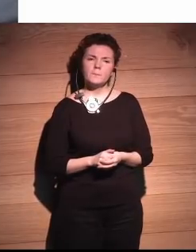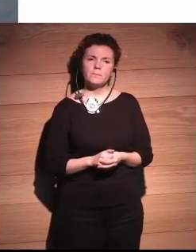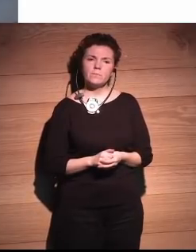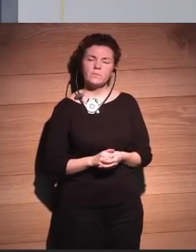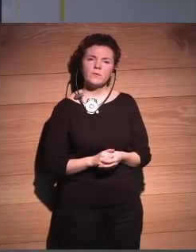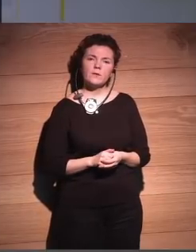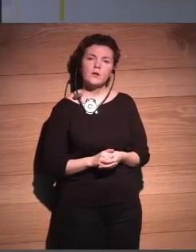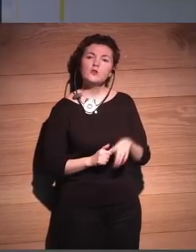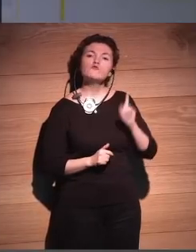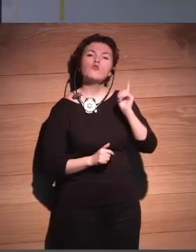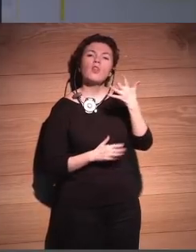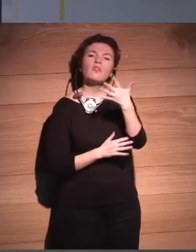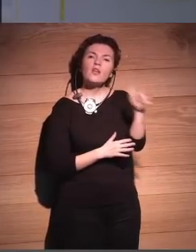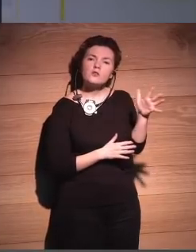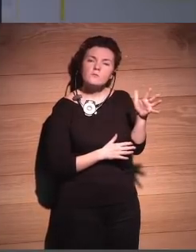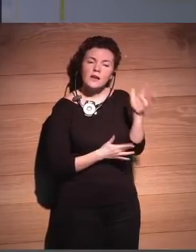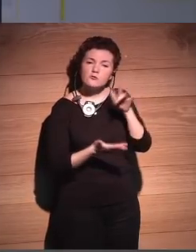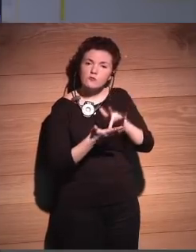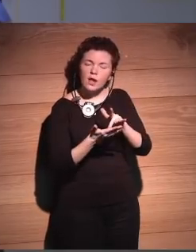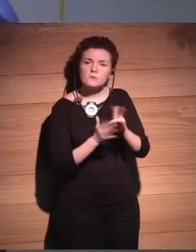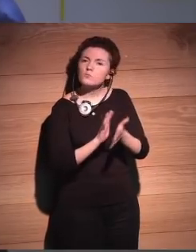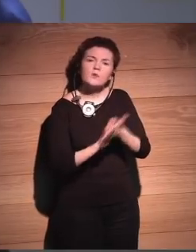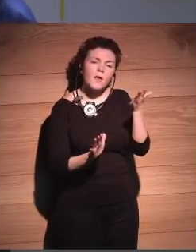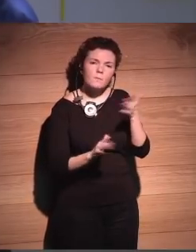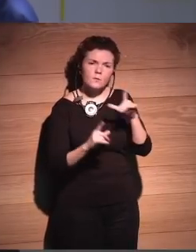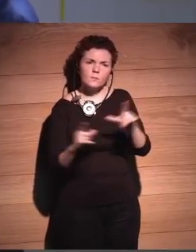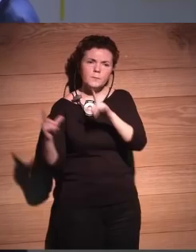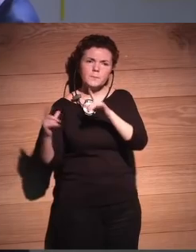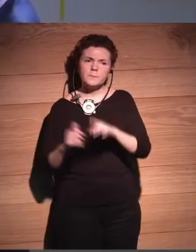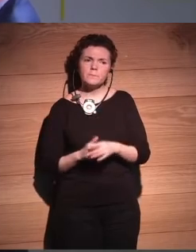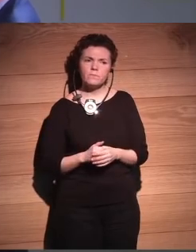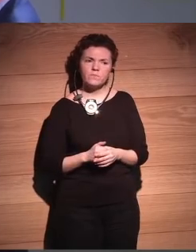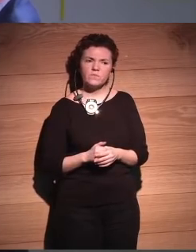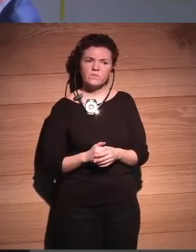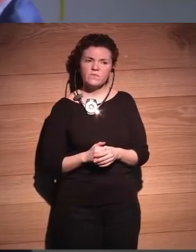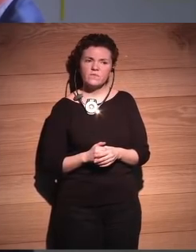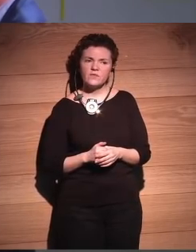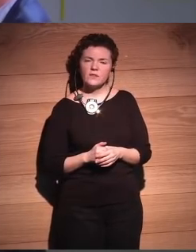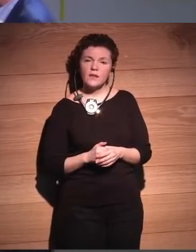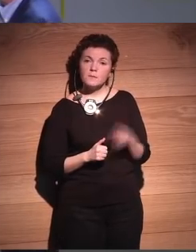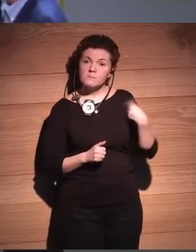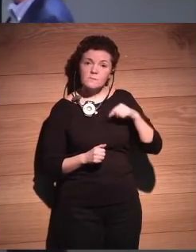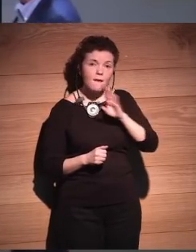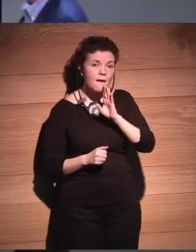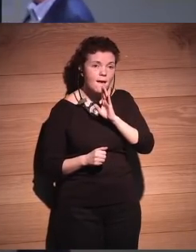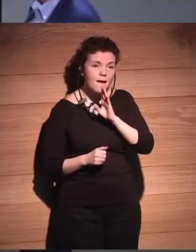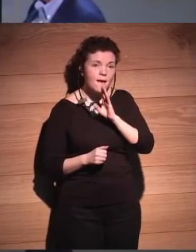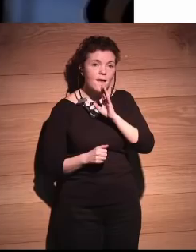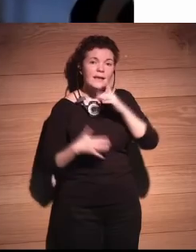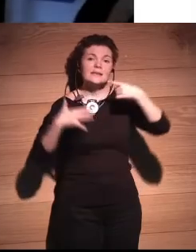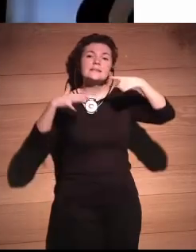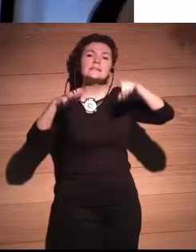Vemos cómo en solo 5 semanas ha ocurrido todo esto. Es muy rápido. Siguiente diapositiva. Y esta es ella después